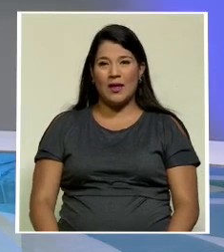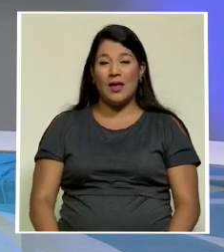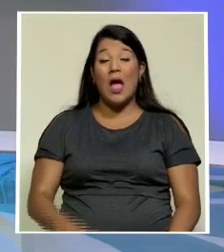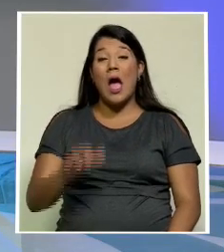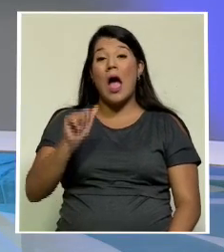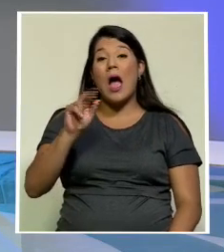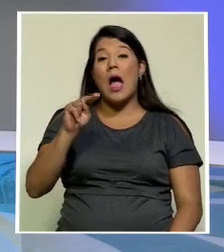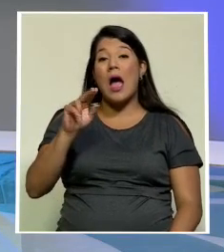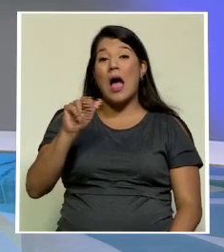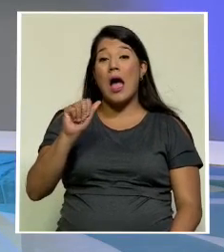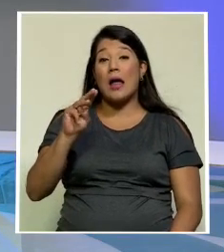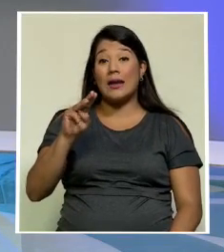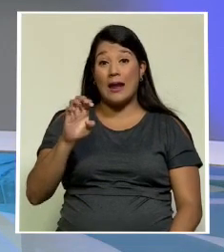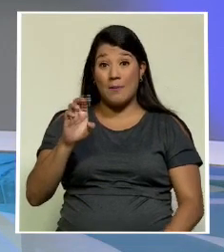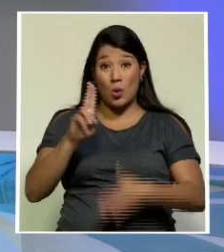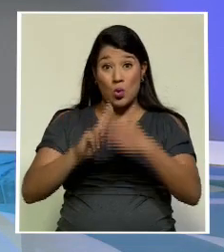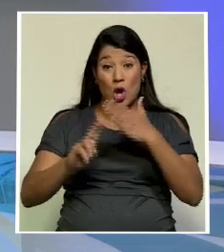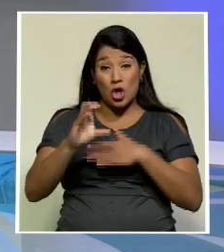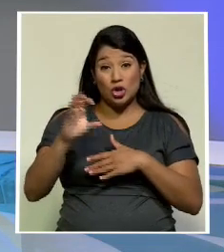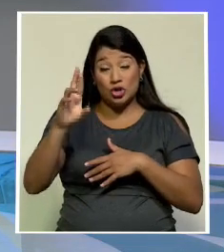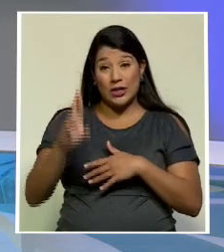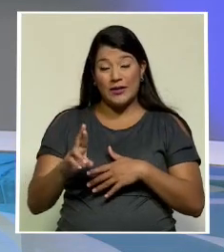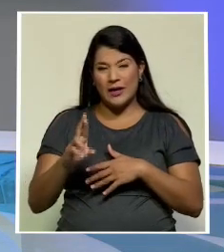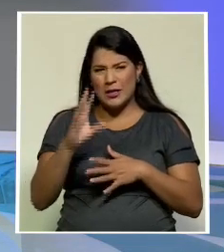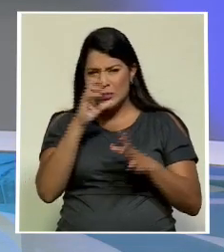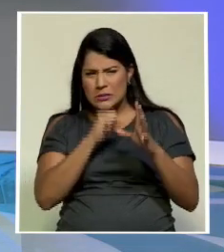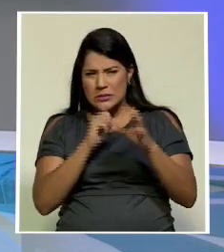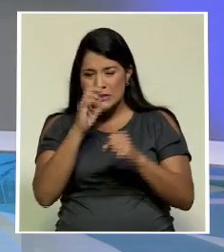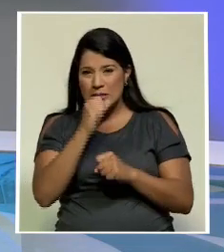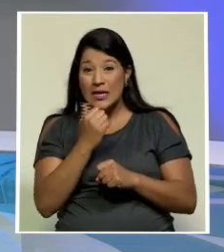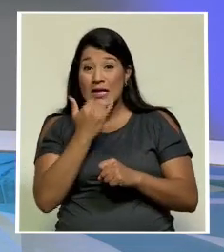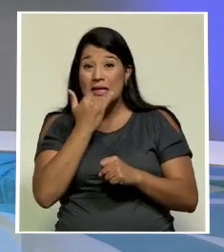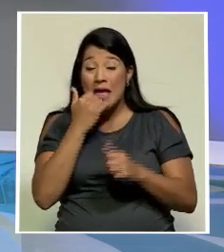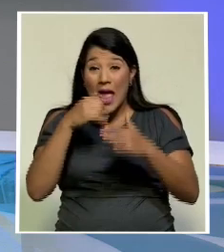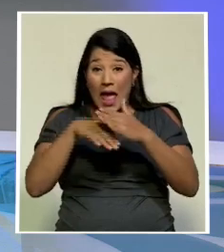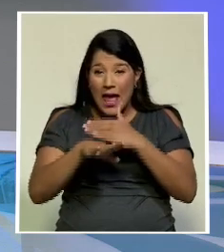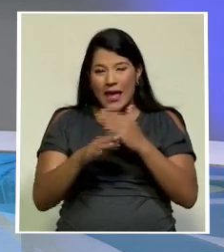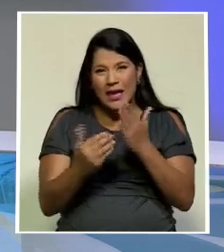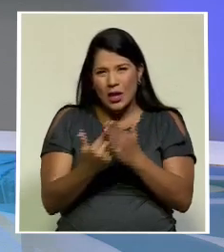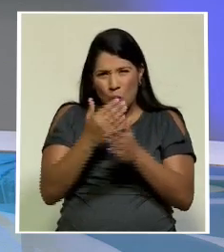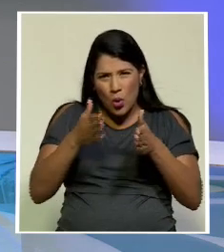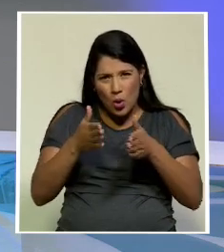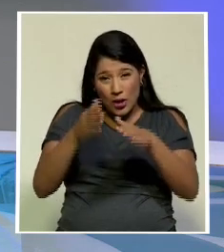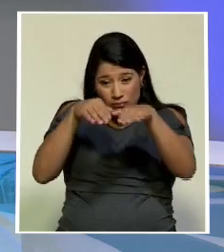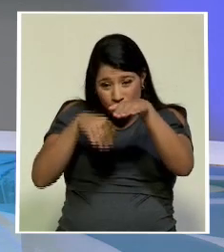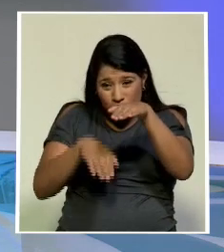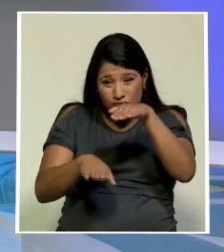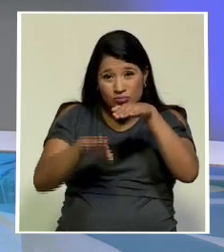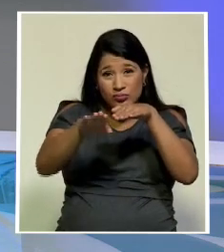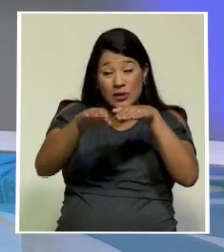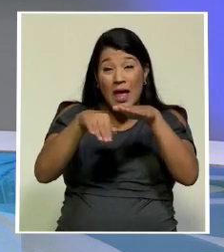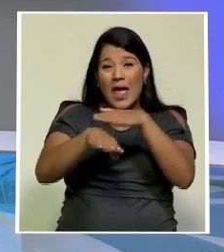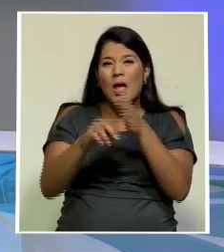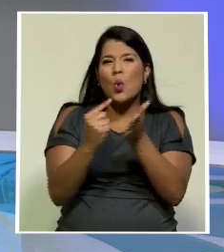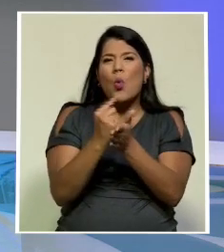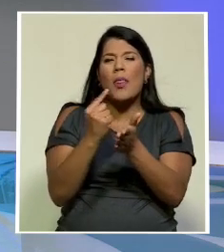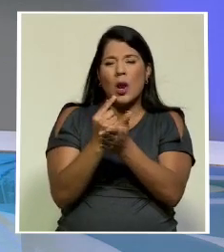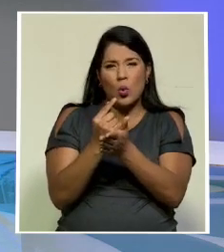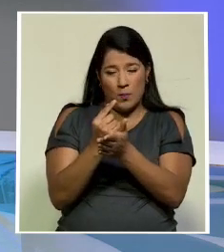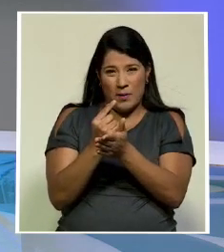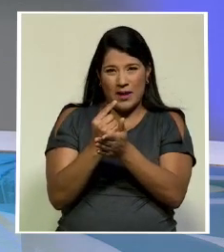de la Universidad de Costa Rica determinó una serie de defectos en el nuevo paso a desnivel ubicado en Guadalupe, especialmente relacionados